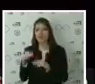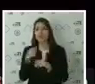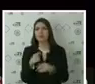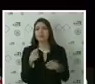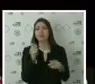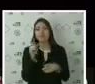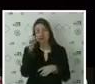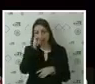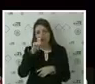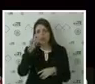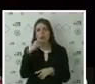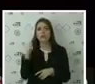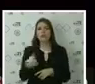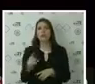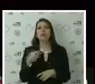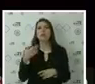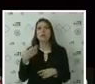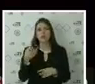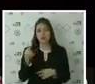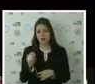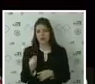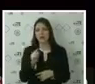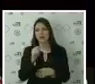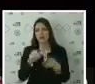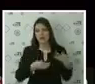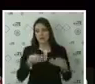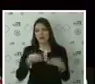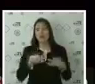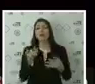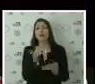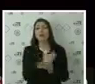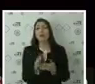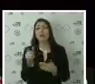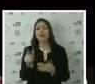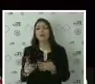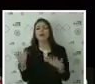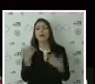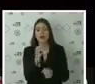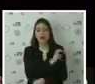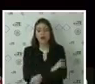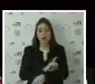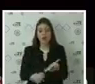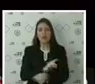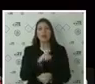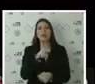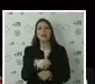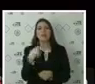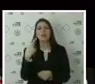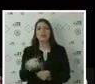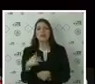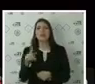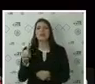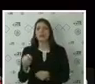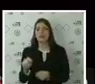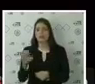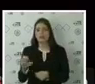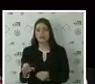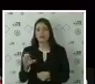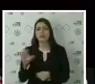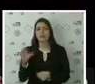entonces Instituto Federal Electoral y asimismo fue coordinadora de investigación en el Tribunal Estatal Electoral de